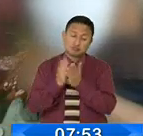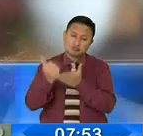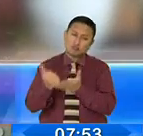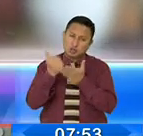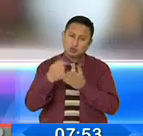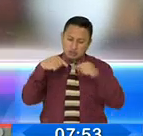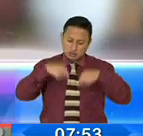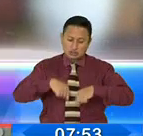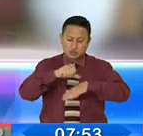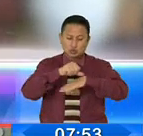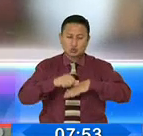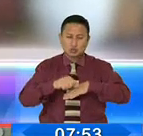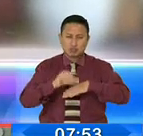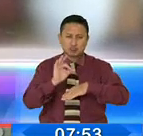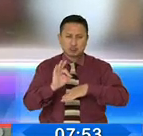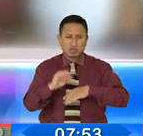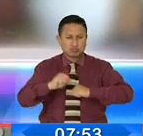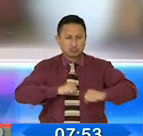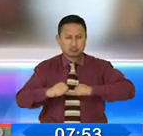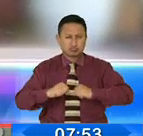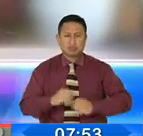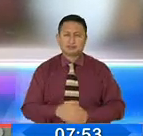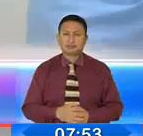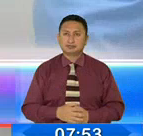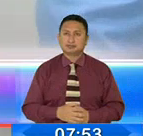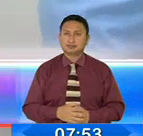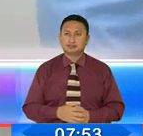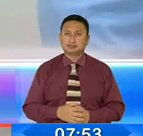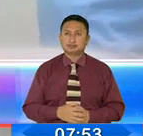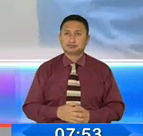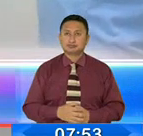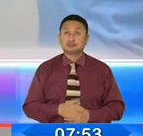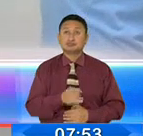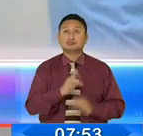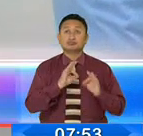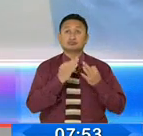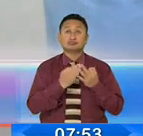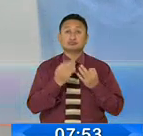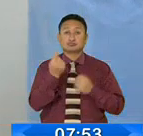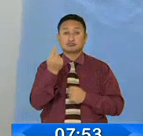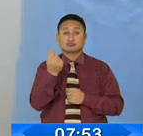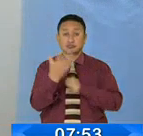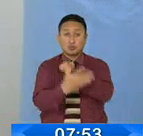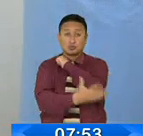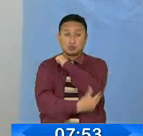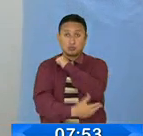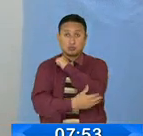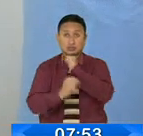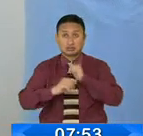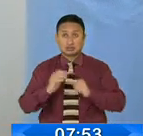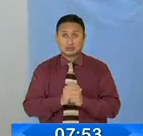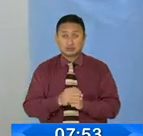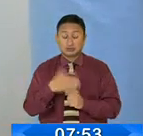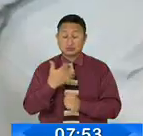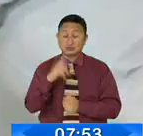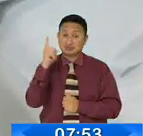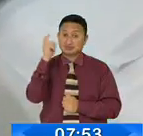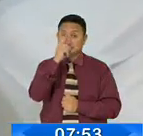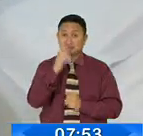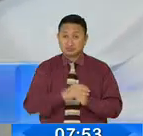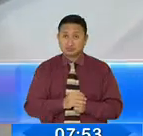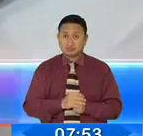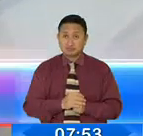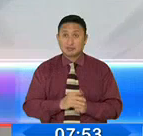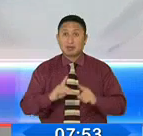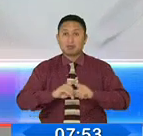pues íbamos a hacer todo lo posible para que él pudiera nacer. Para esta familia de escasos recursos económicos, el panorama era complicado. Pero como todas